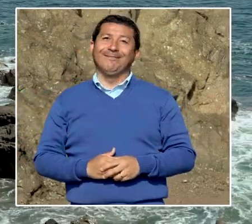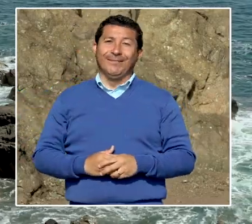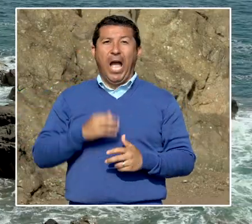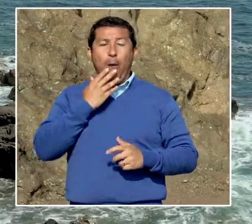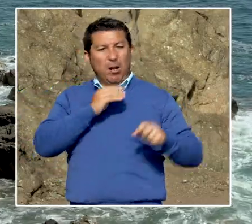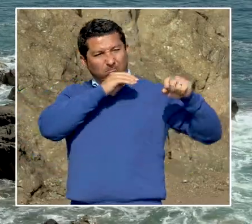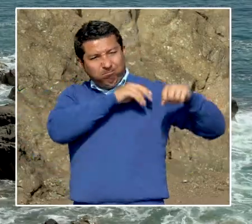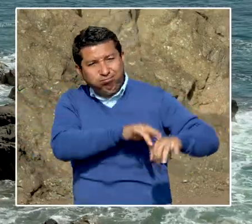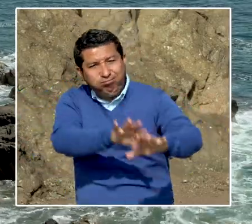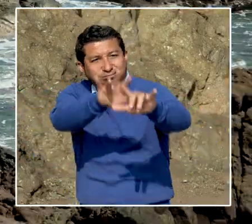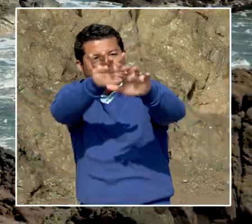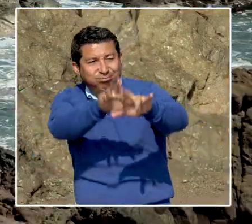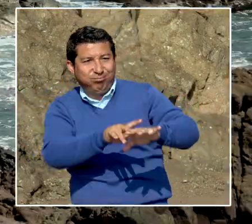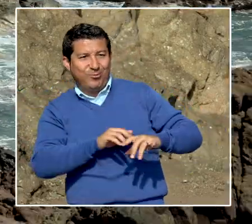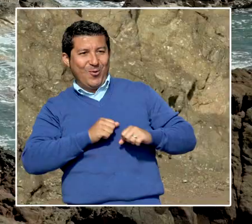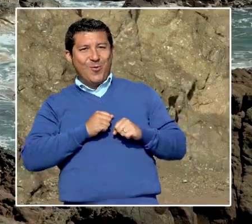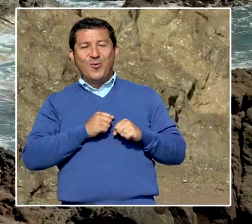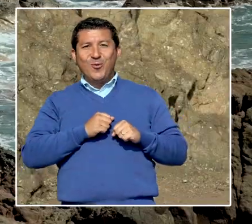el mar